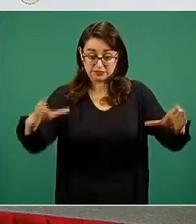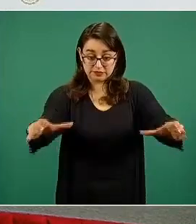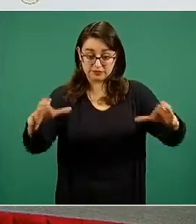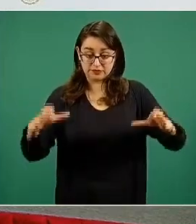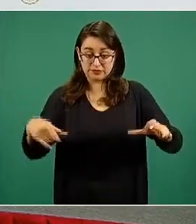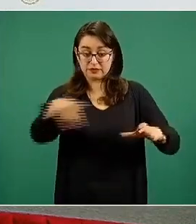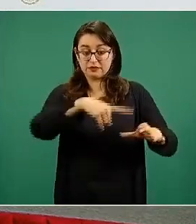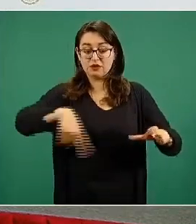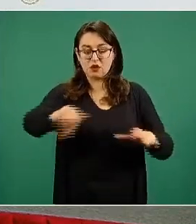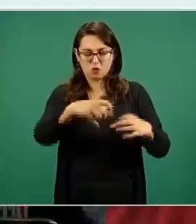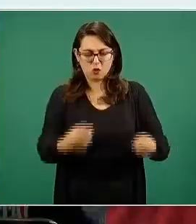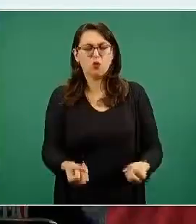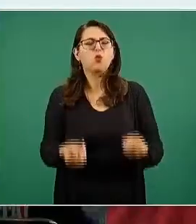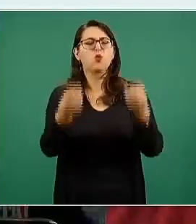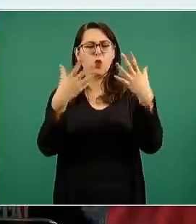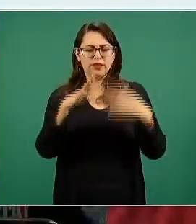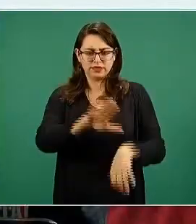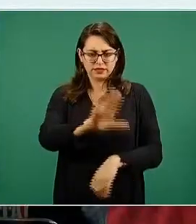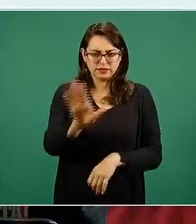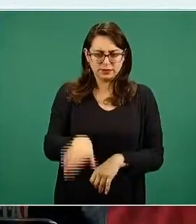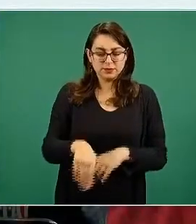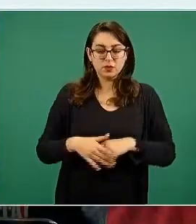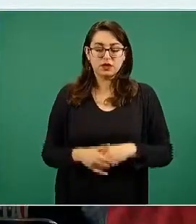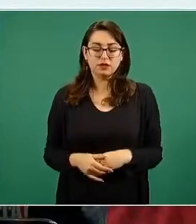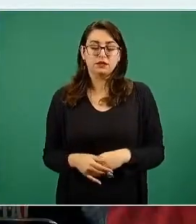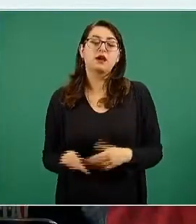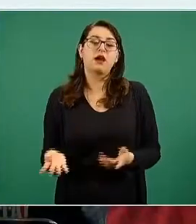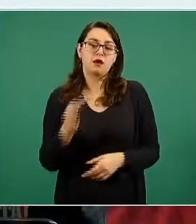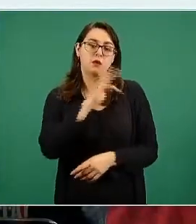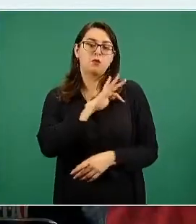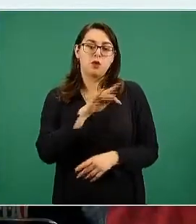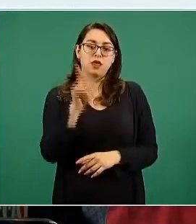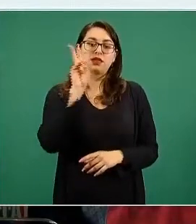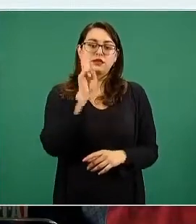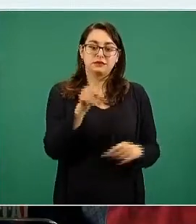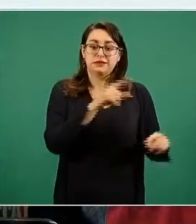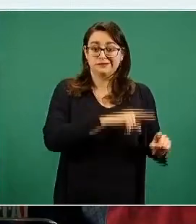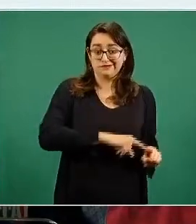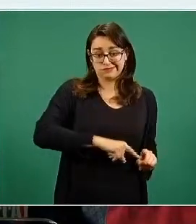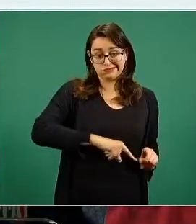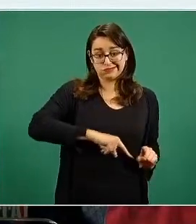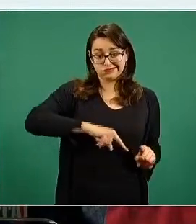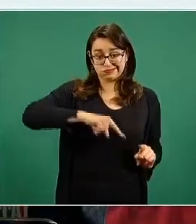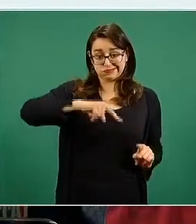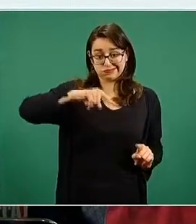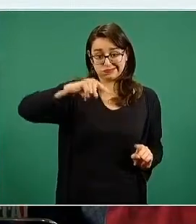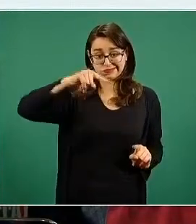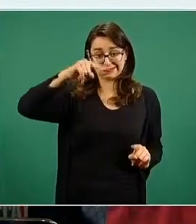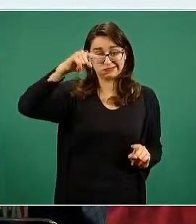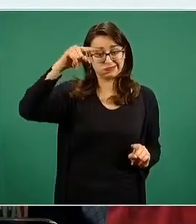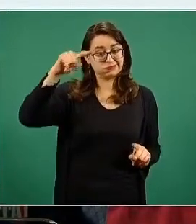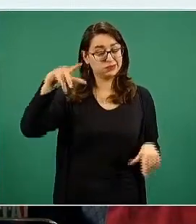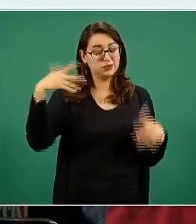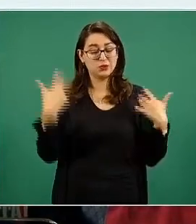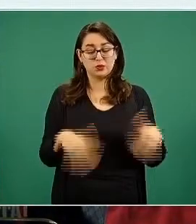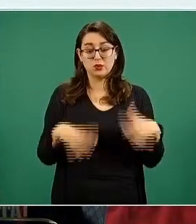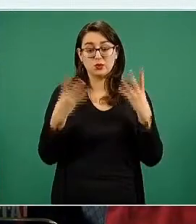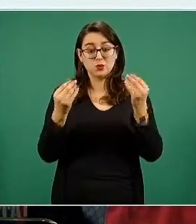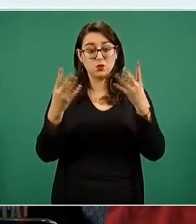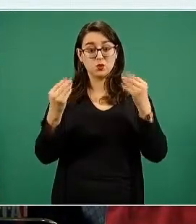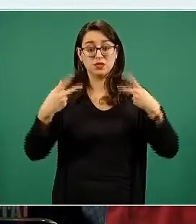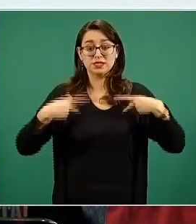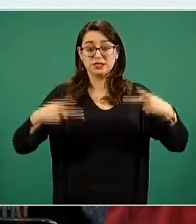que, como pueden observar, al inicio de la epidemia era una letalidad sumamente